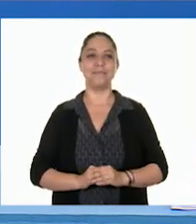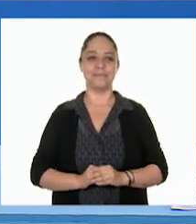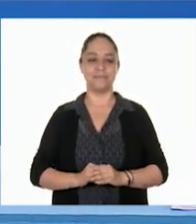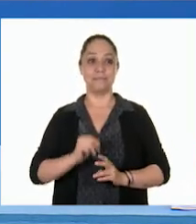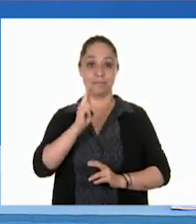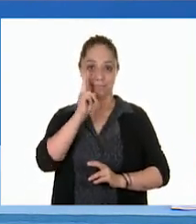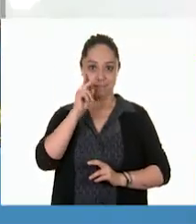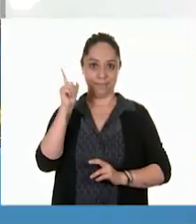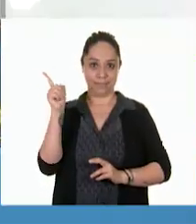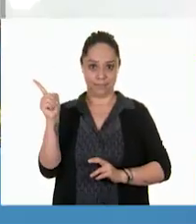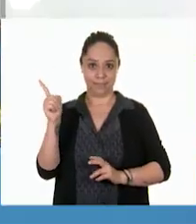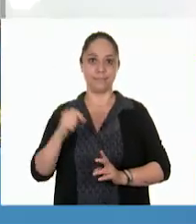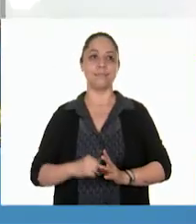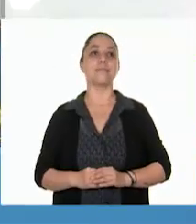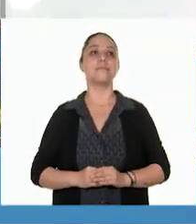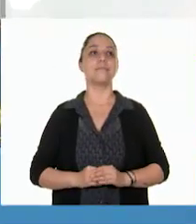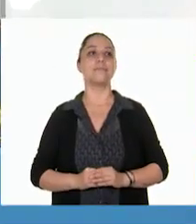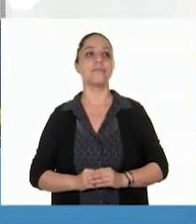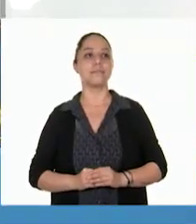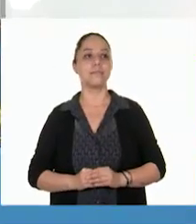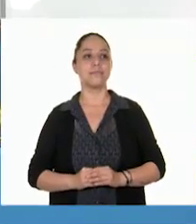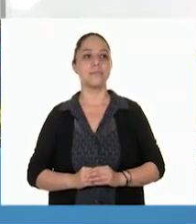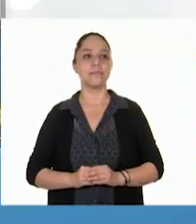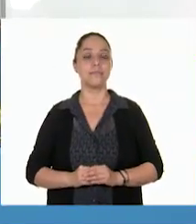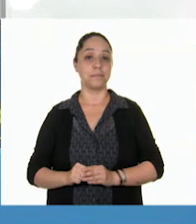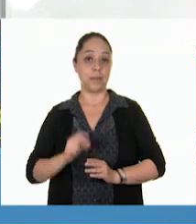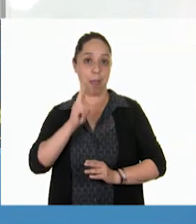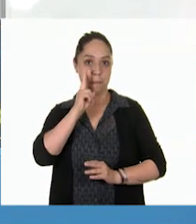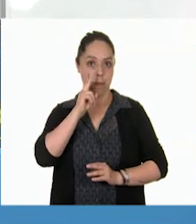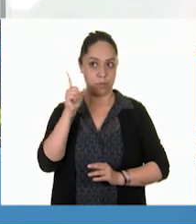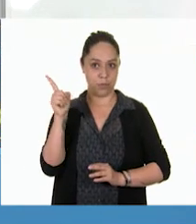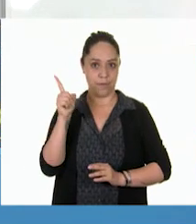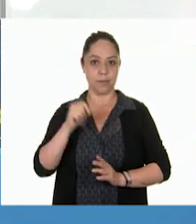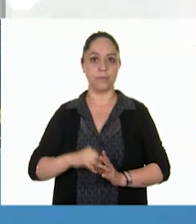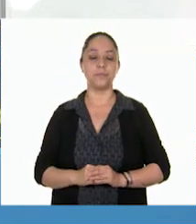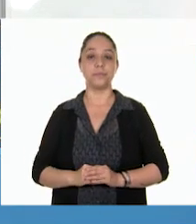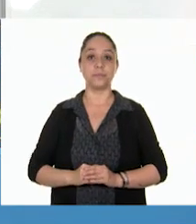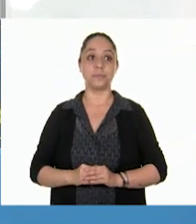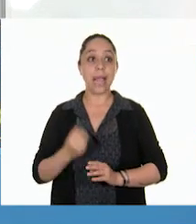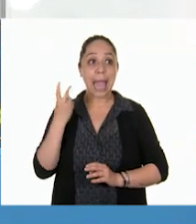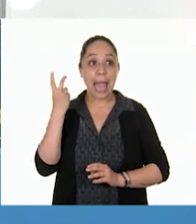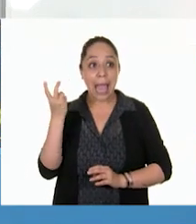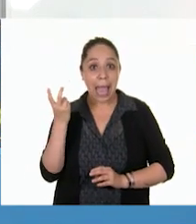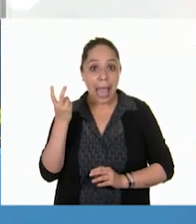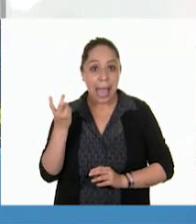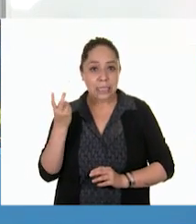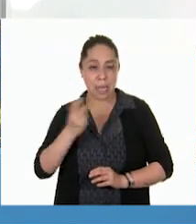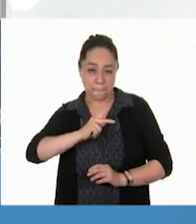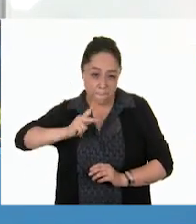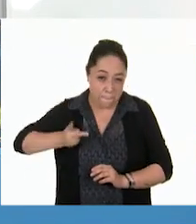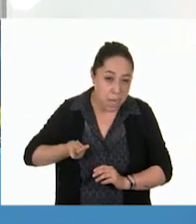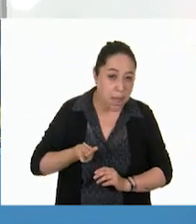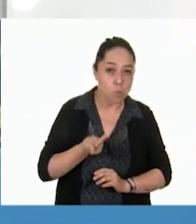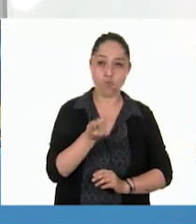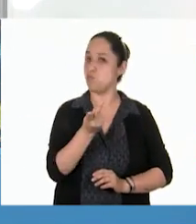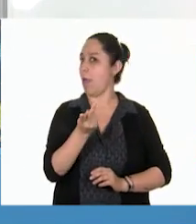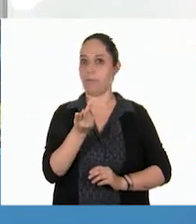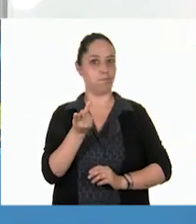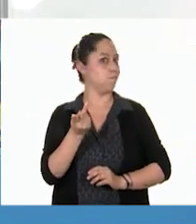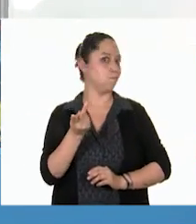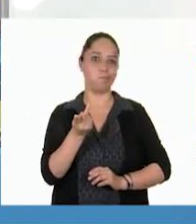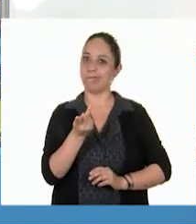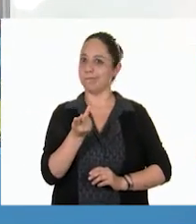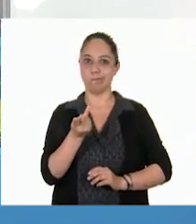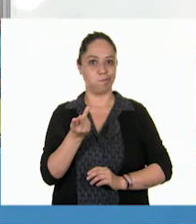casita y veamos, esta dice así... ¡Ah! Esta, pues, no es una pregunta, solo incluye